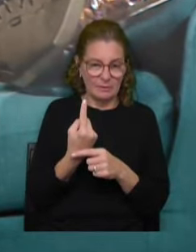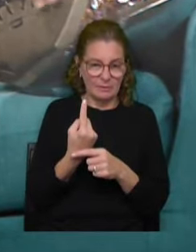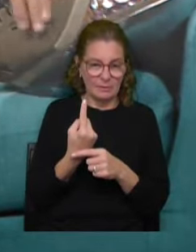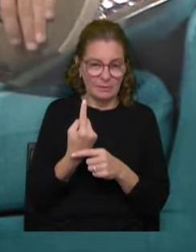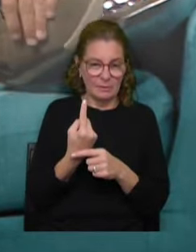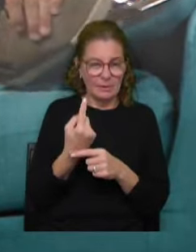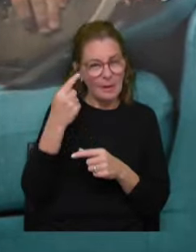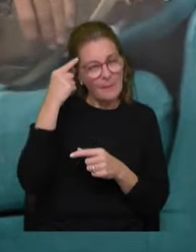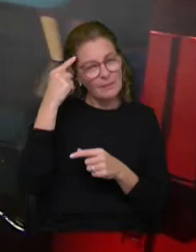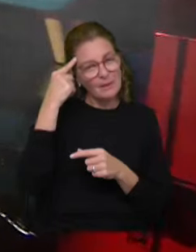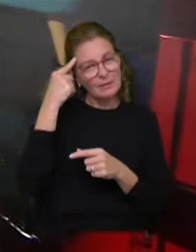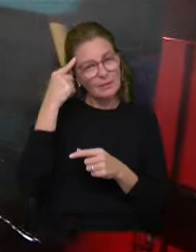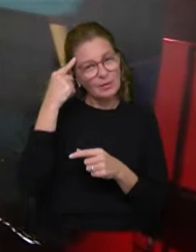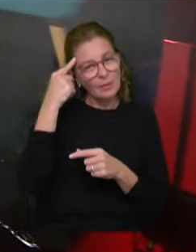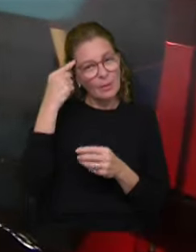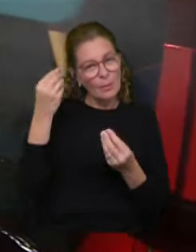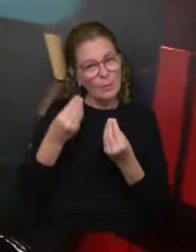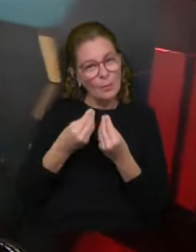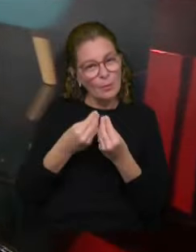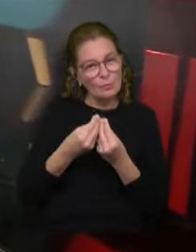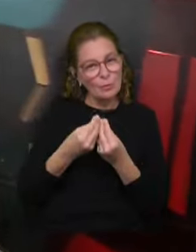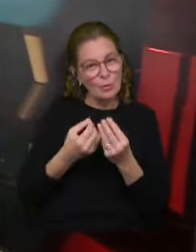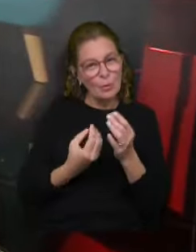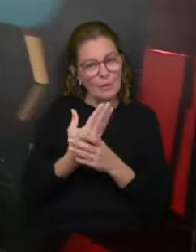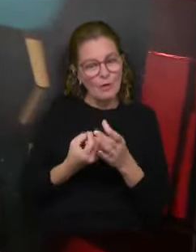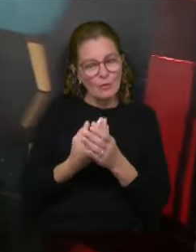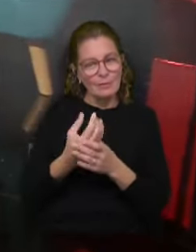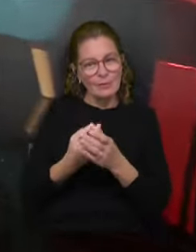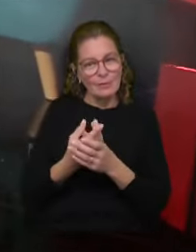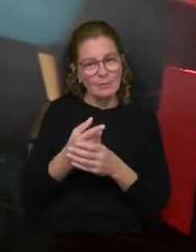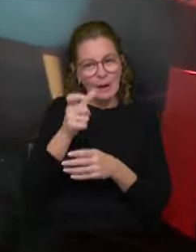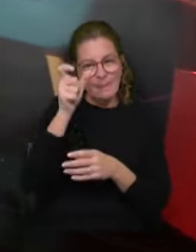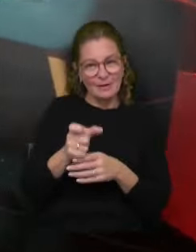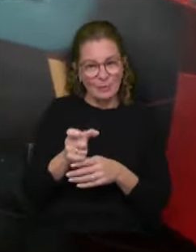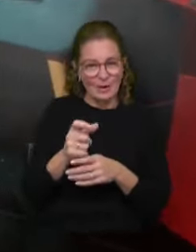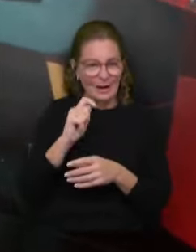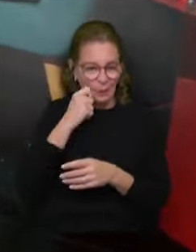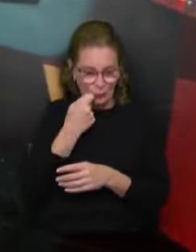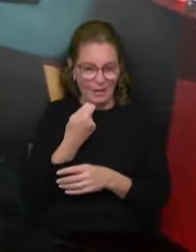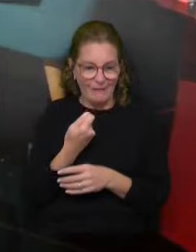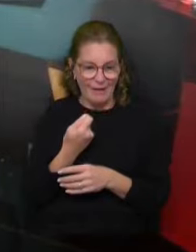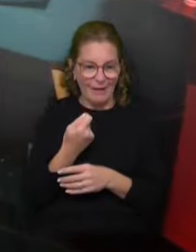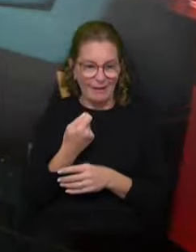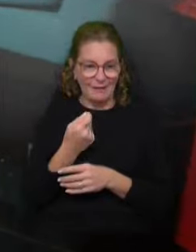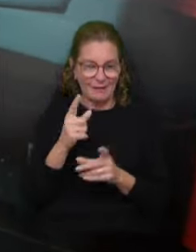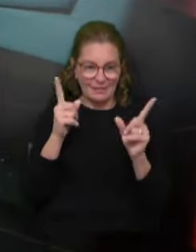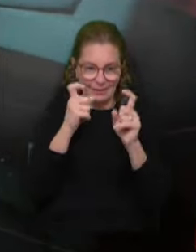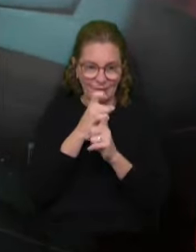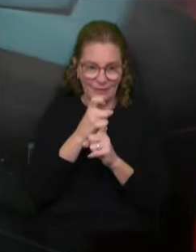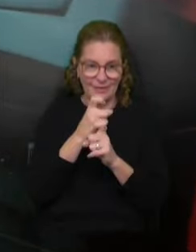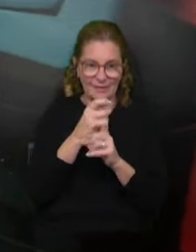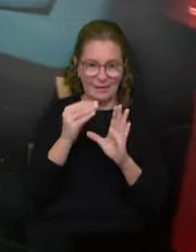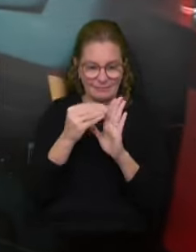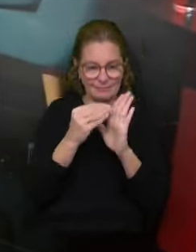que creo que fueron una catarata de hits atrás de la otra, digo, para los fans de la vela, ¿no? Claro, que son difíciles de no poner en el